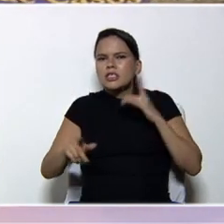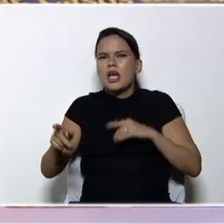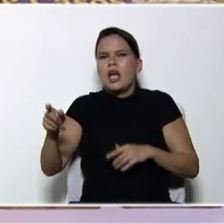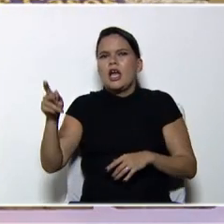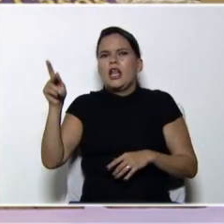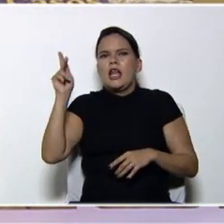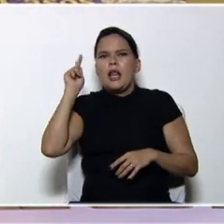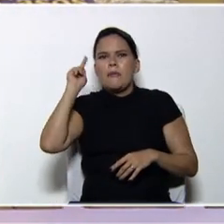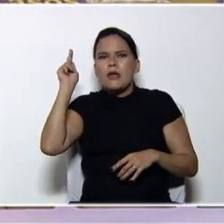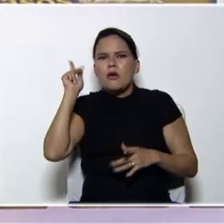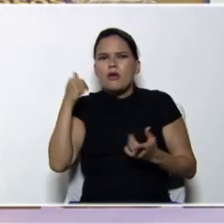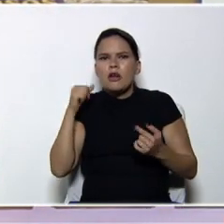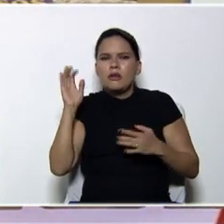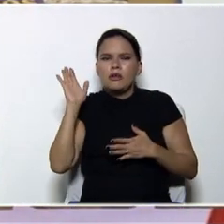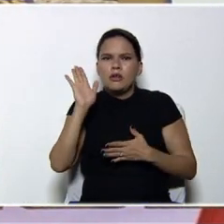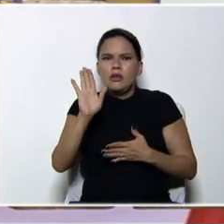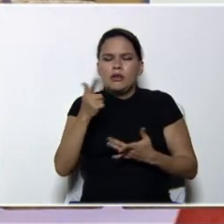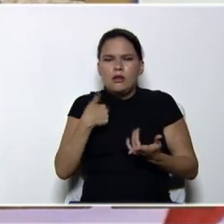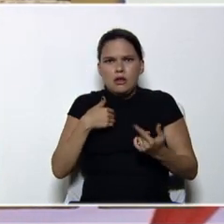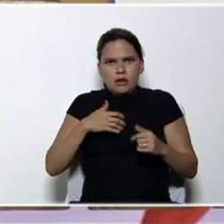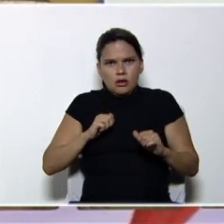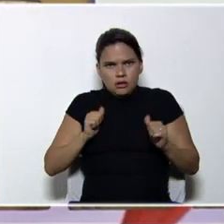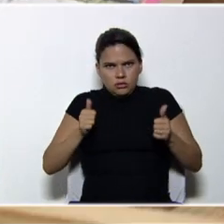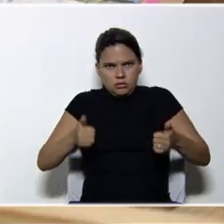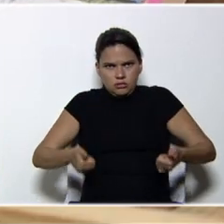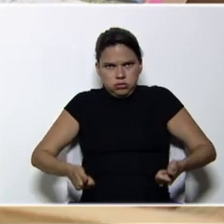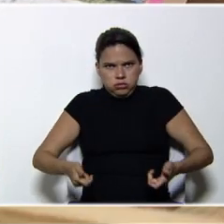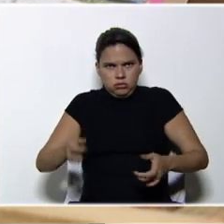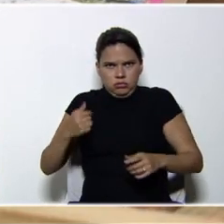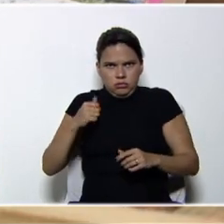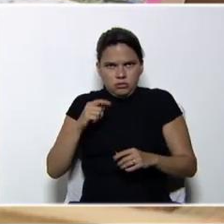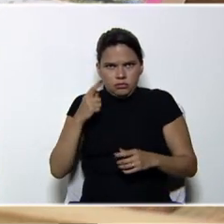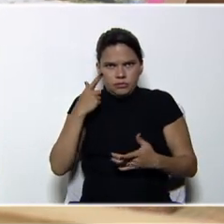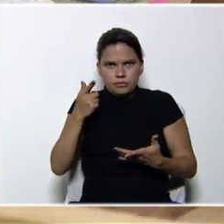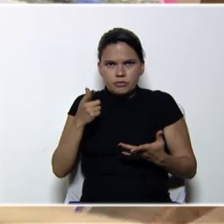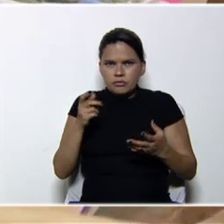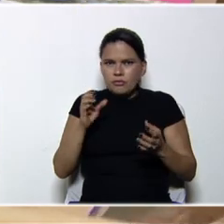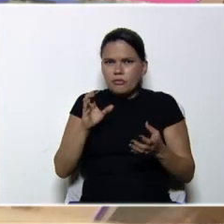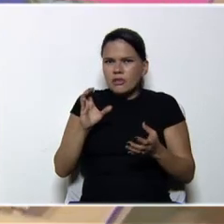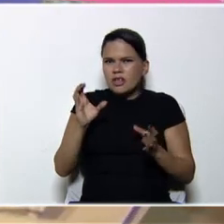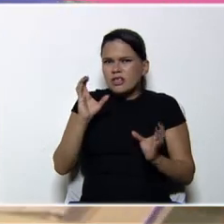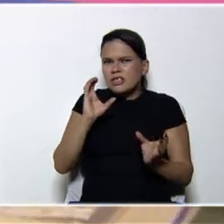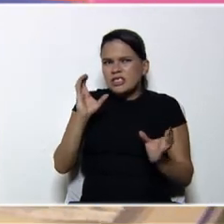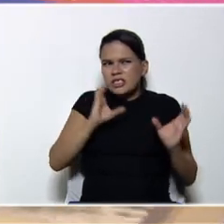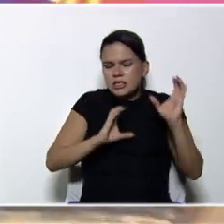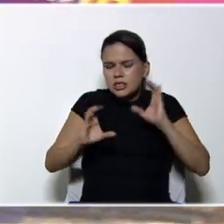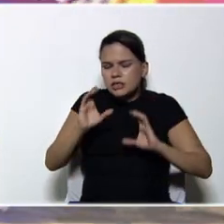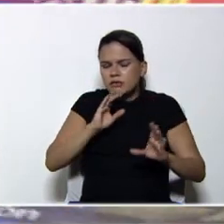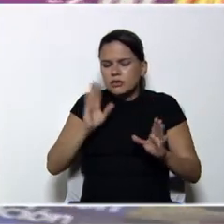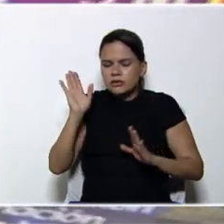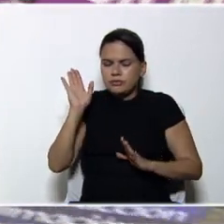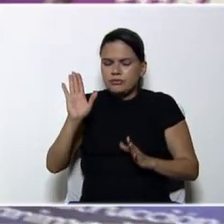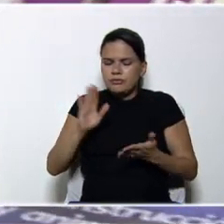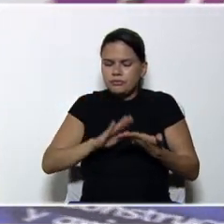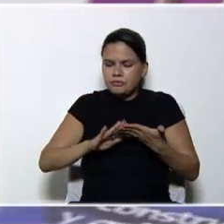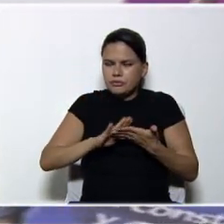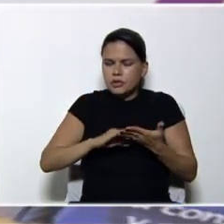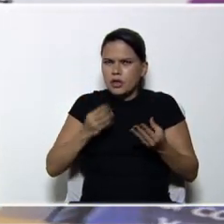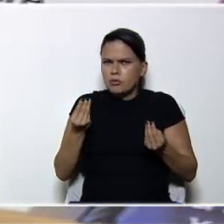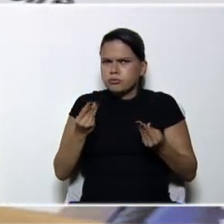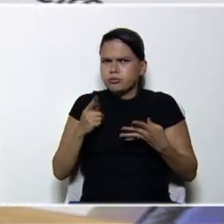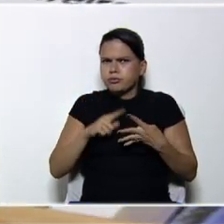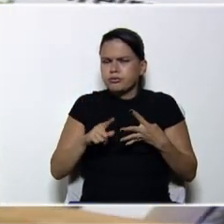empezamos a notar que muy bien el método científico nos ha dado soluciones a ciertas cosas. También tenemos que tomar en